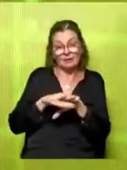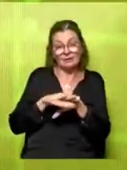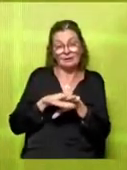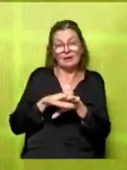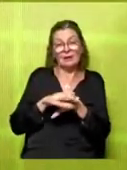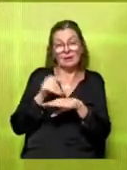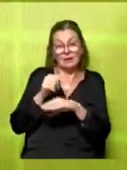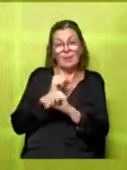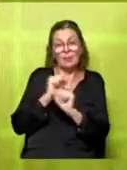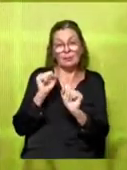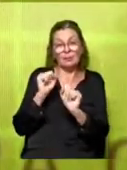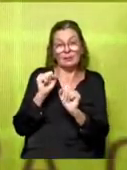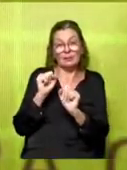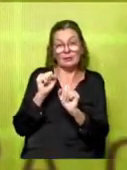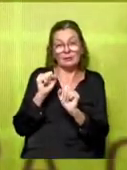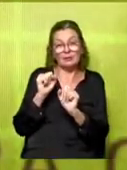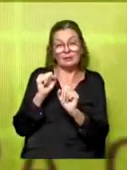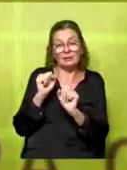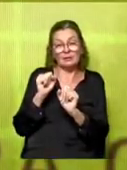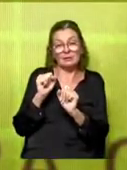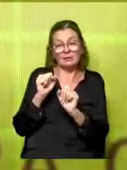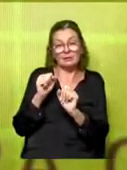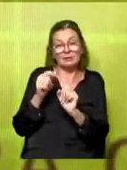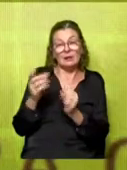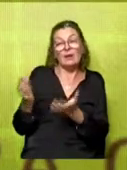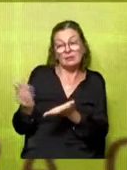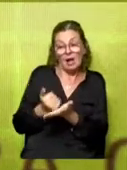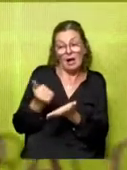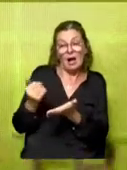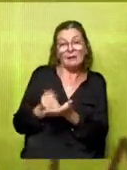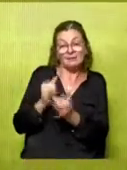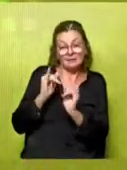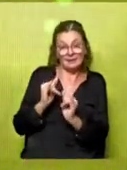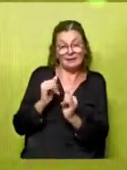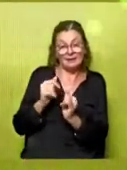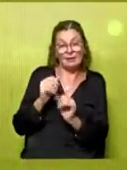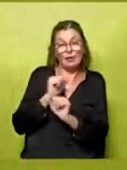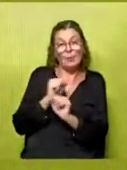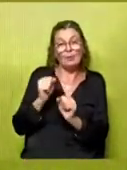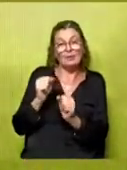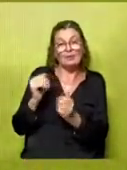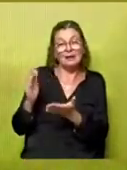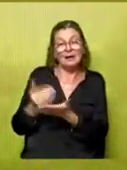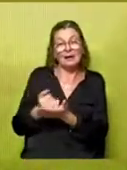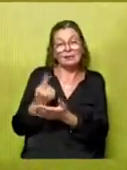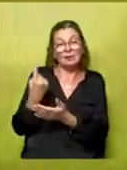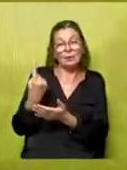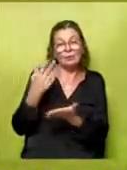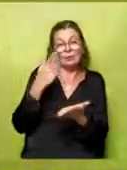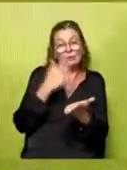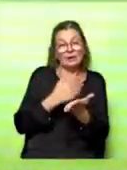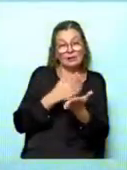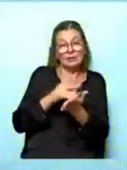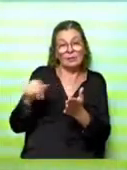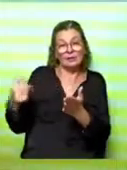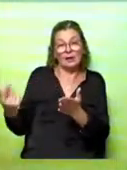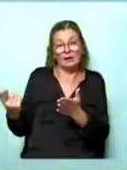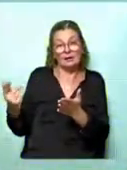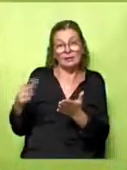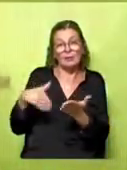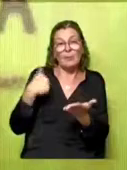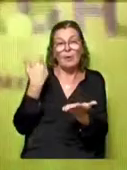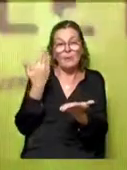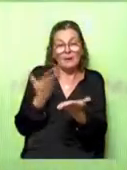La renta básica universal es posible, que hay donde sacar dinero, que no se puede sacar de un derecho para poner en otro. O sea, nosotros